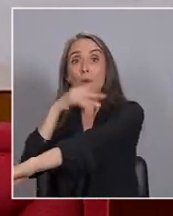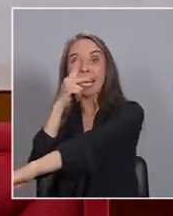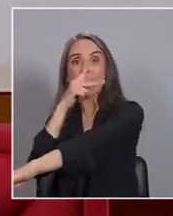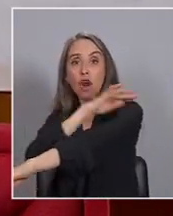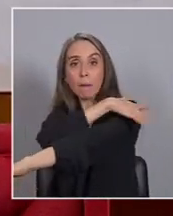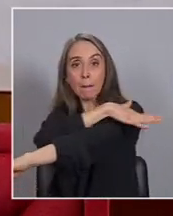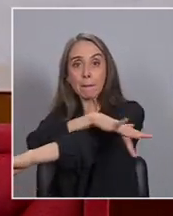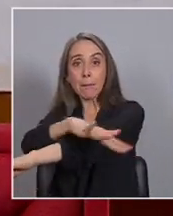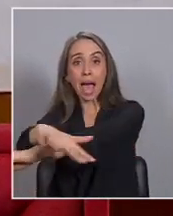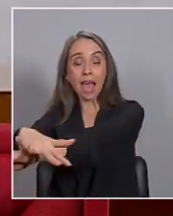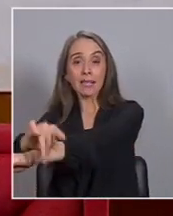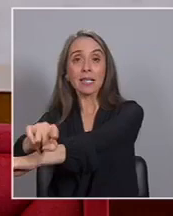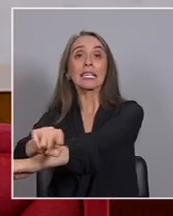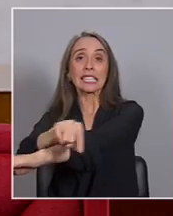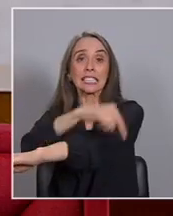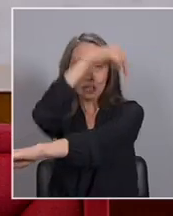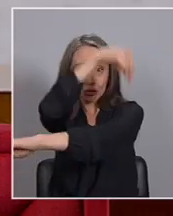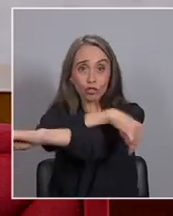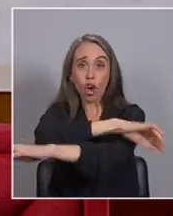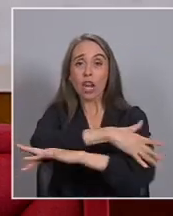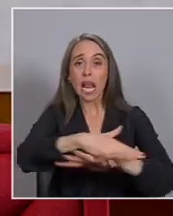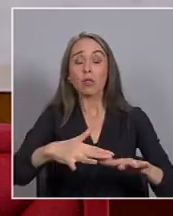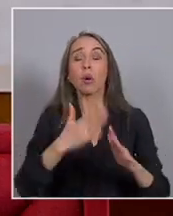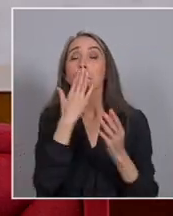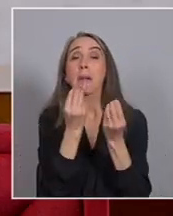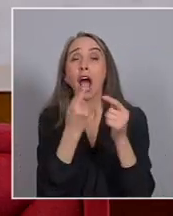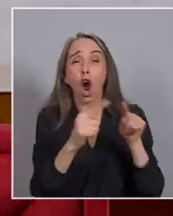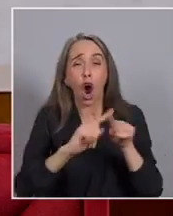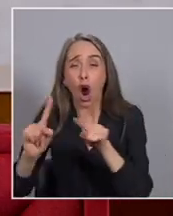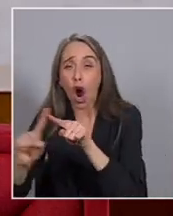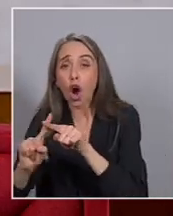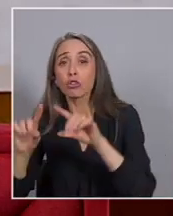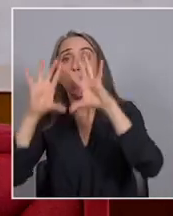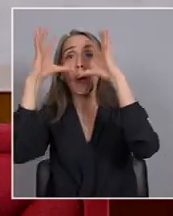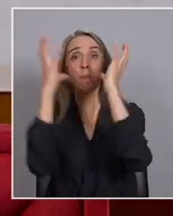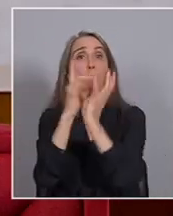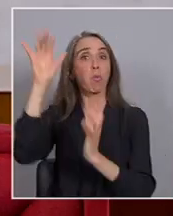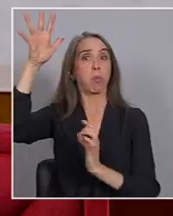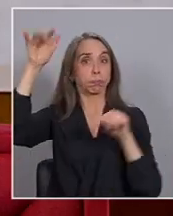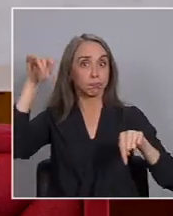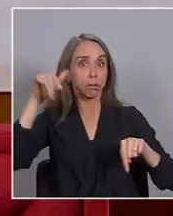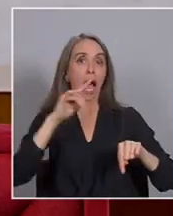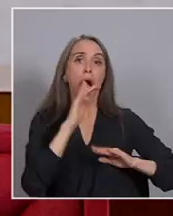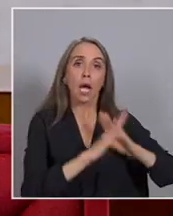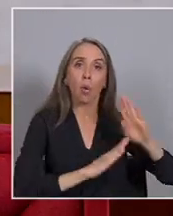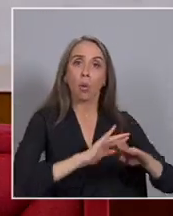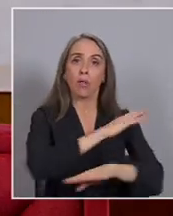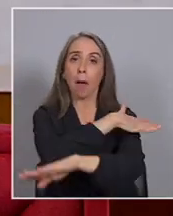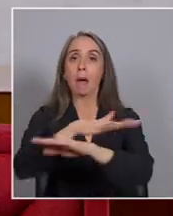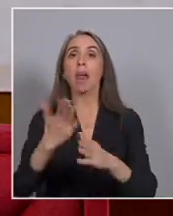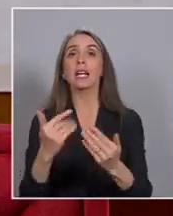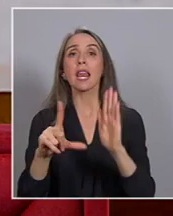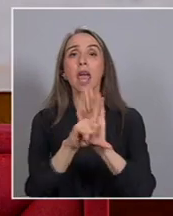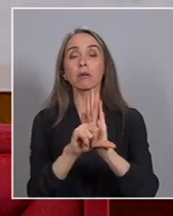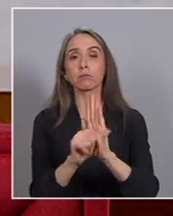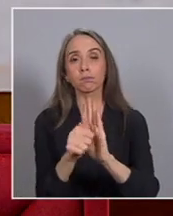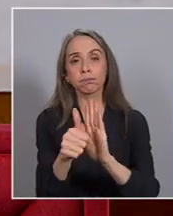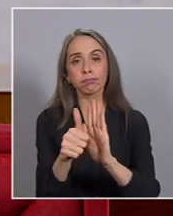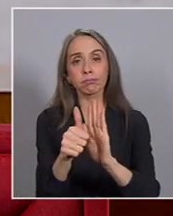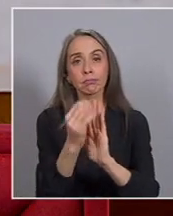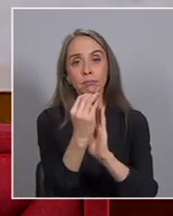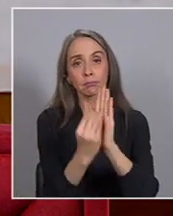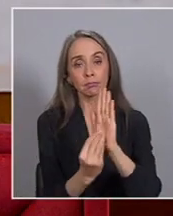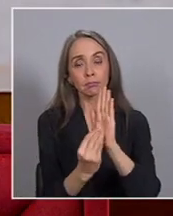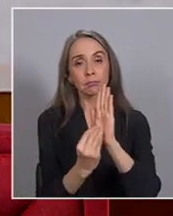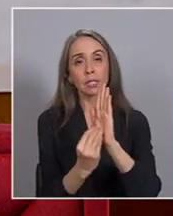costa y es uno de los ecosistemas marinos más ricos del mundo que tenemos que cuidar. Y para ello necesitamos una legislación eficaz